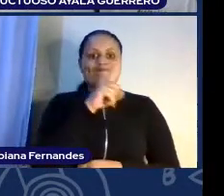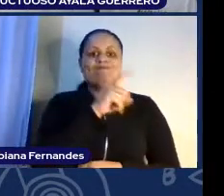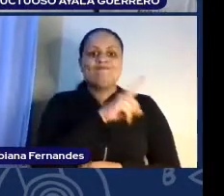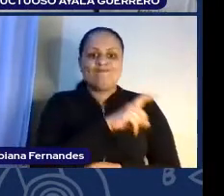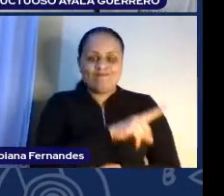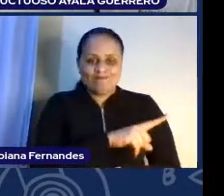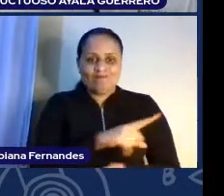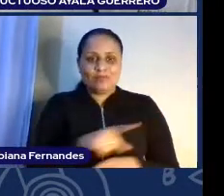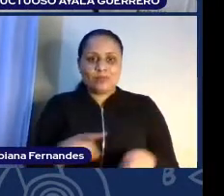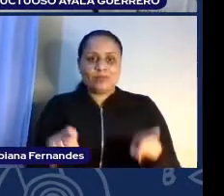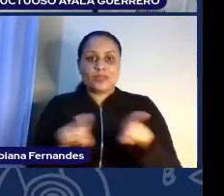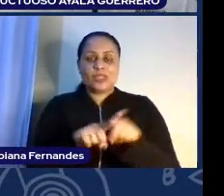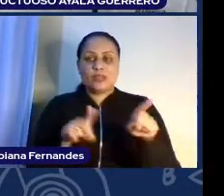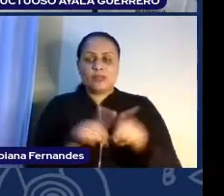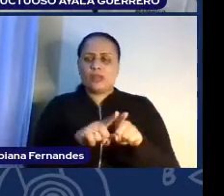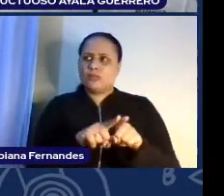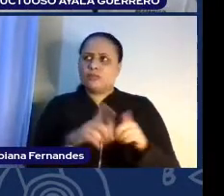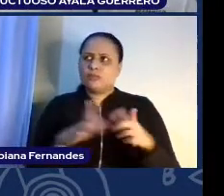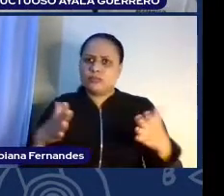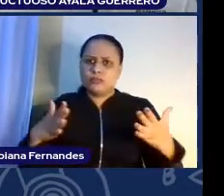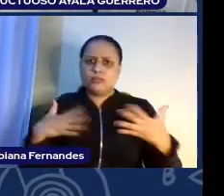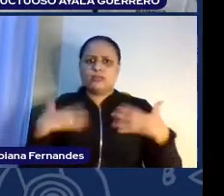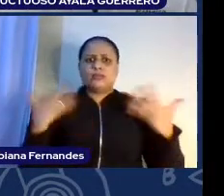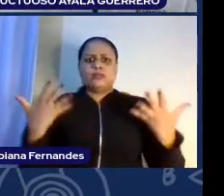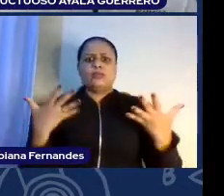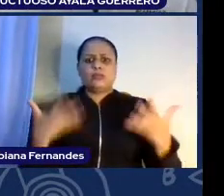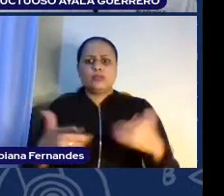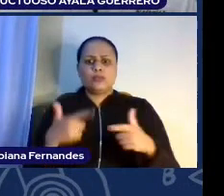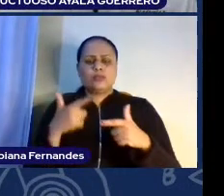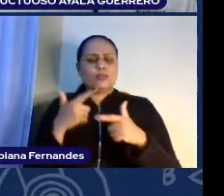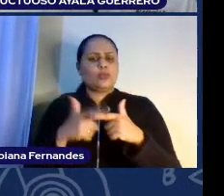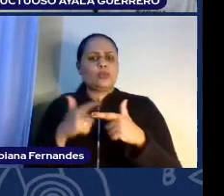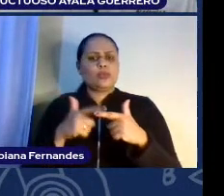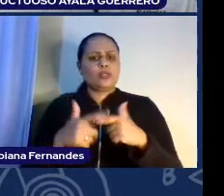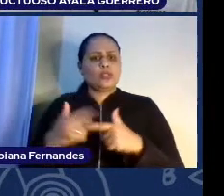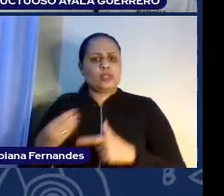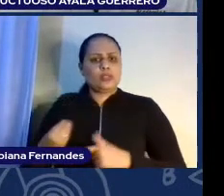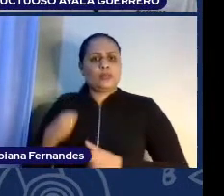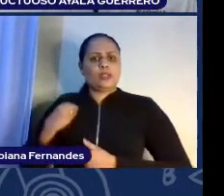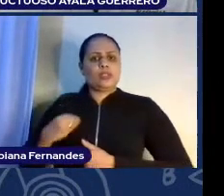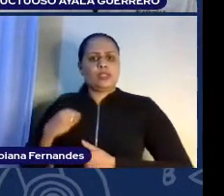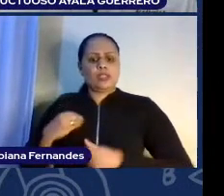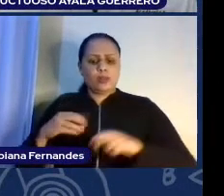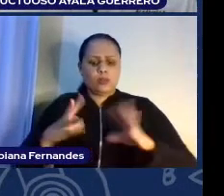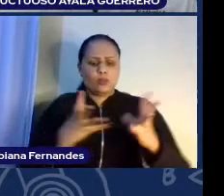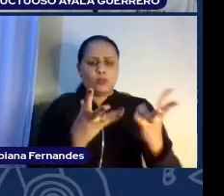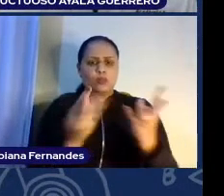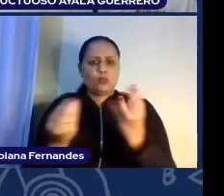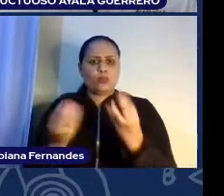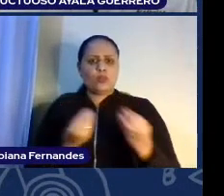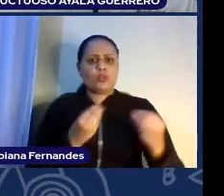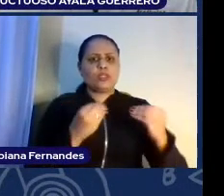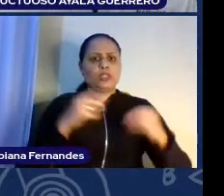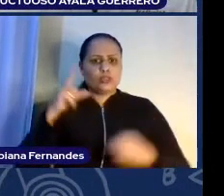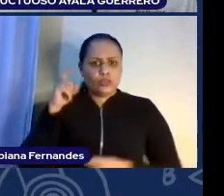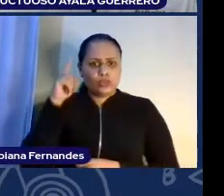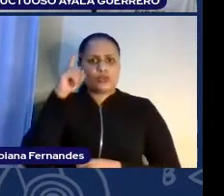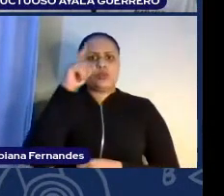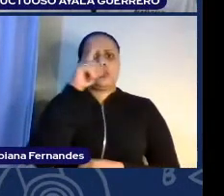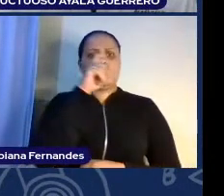se sorprende de que no se presenten tantas alteraciones, porque este desarrollo